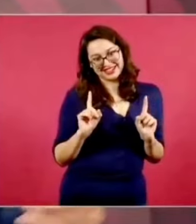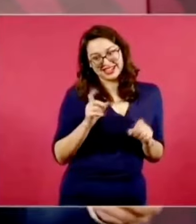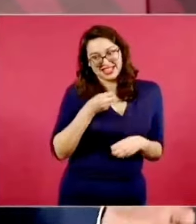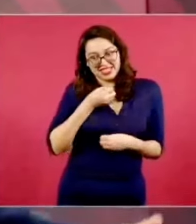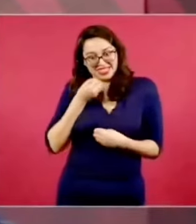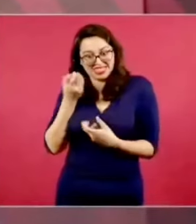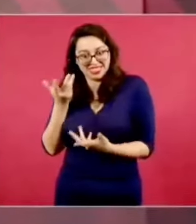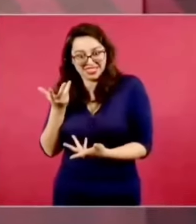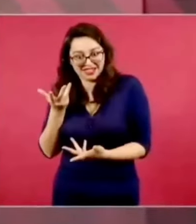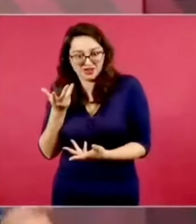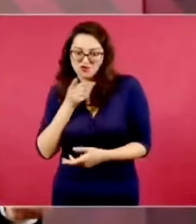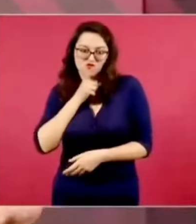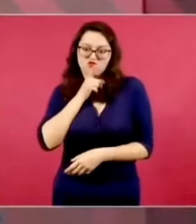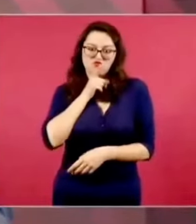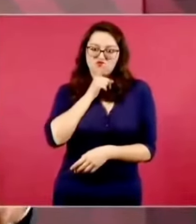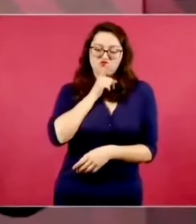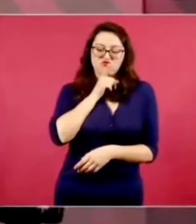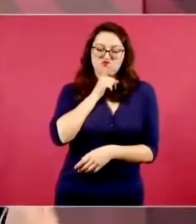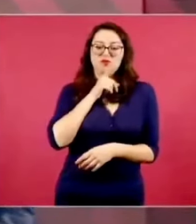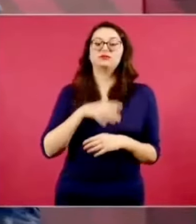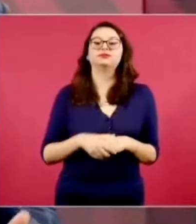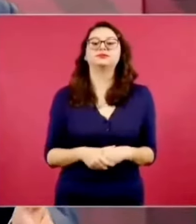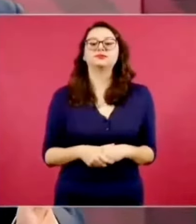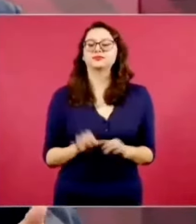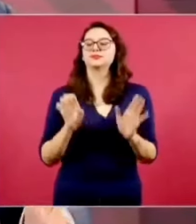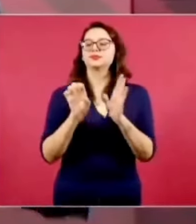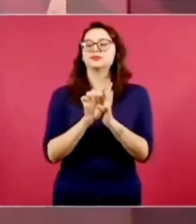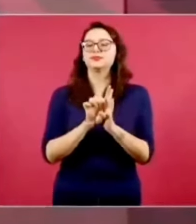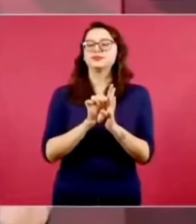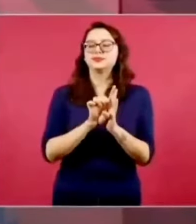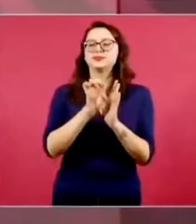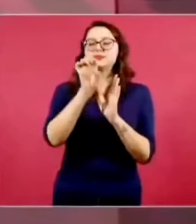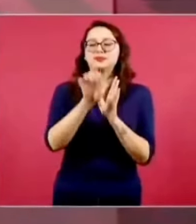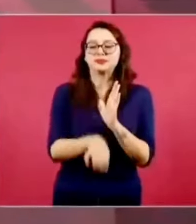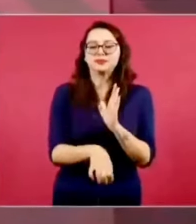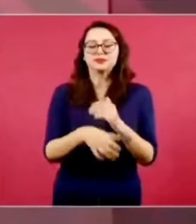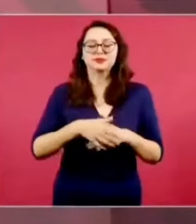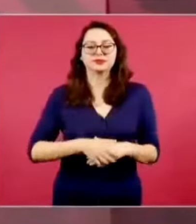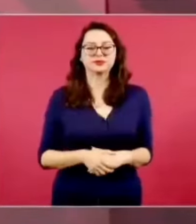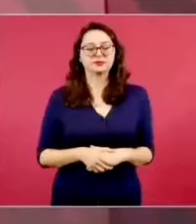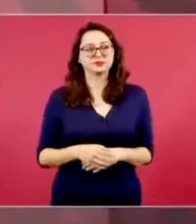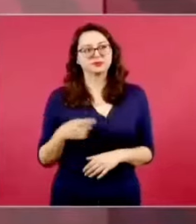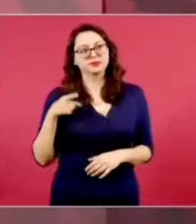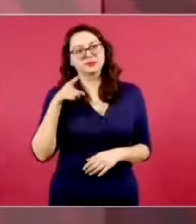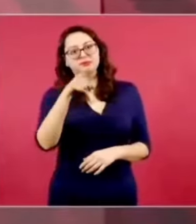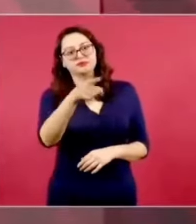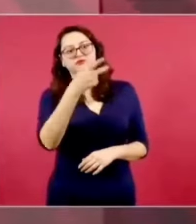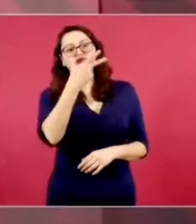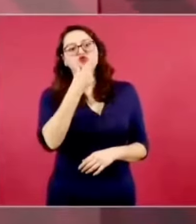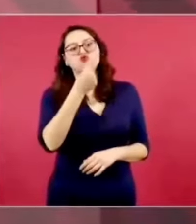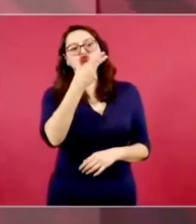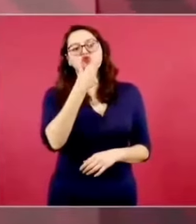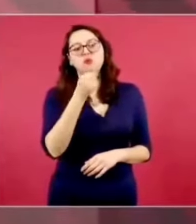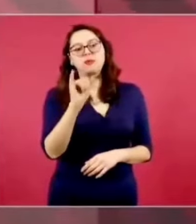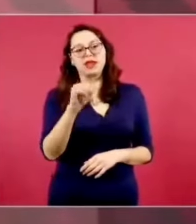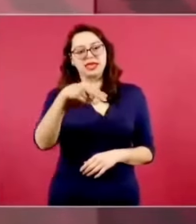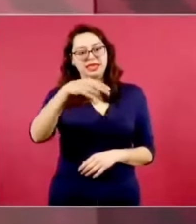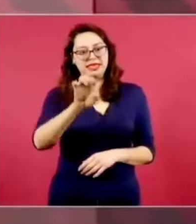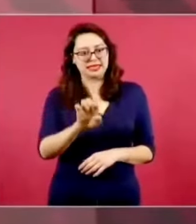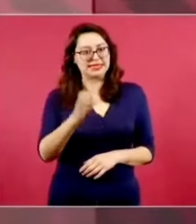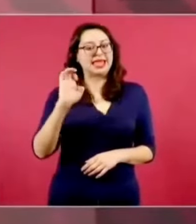por ejemplo nos enteramos del racismo del que estaba en el INE el hijo de nuestro amigo y